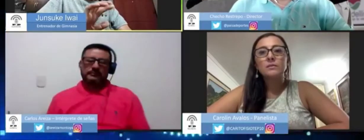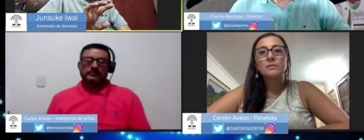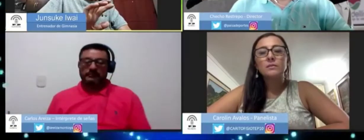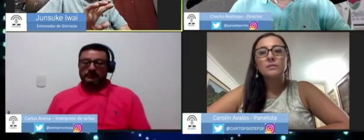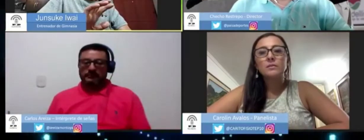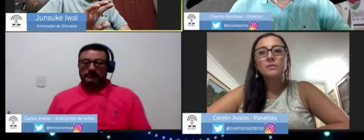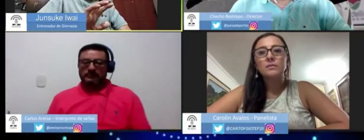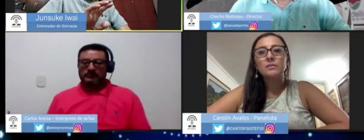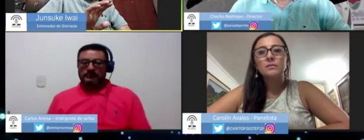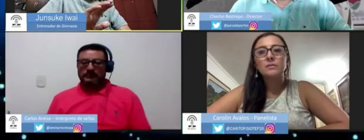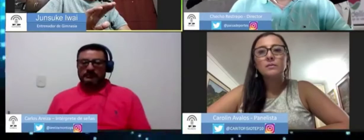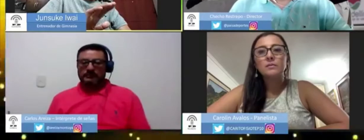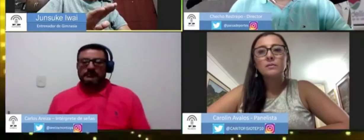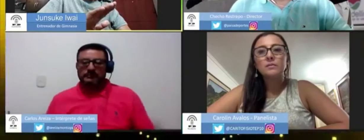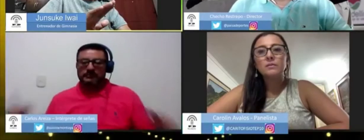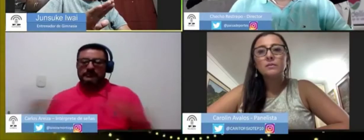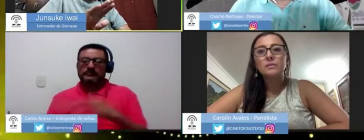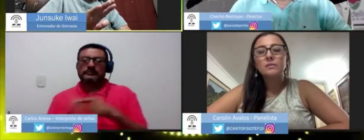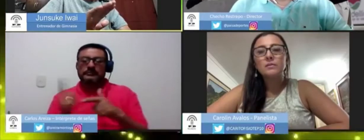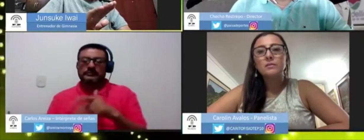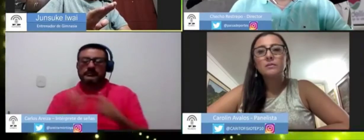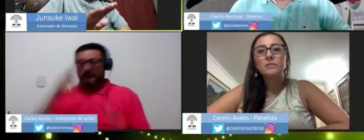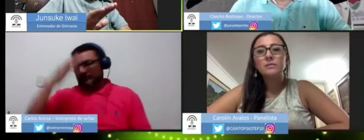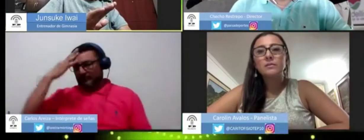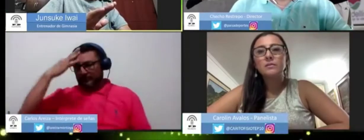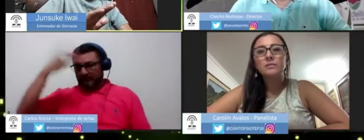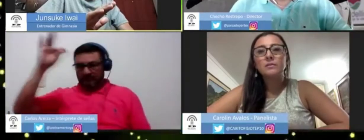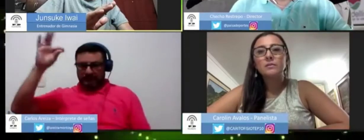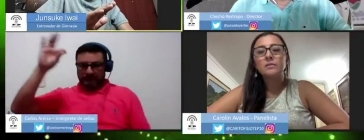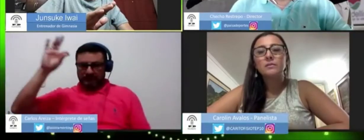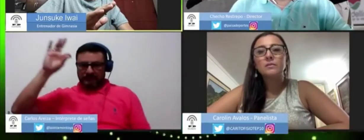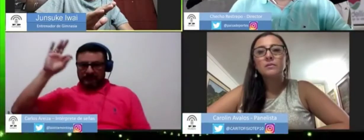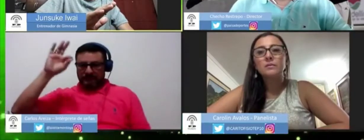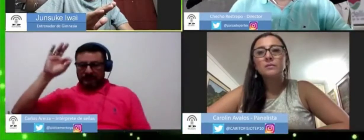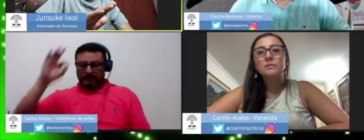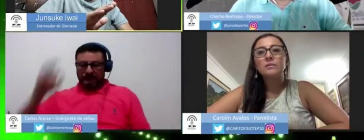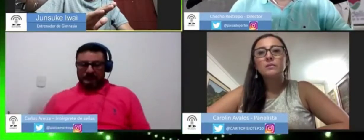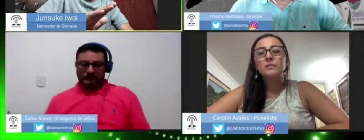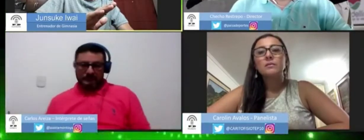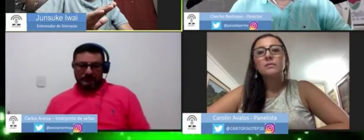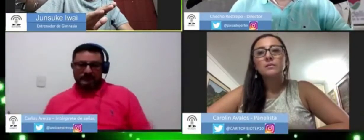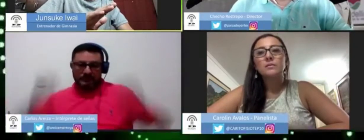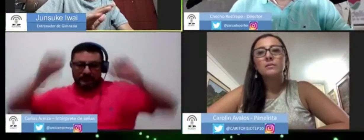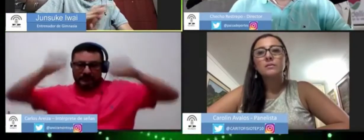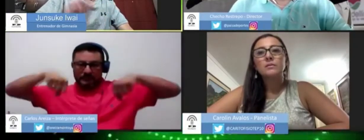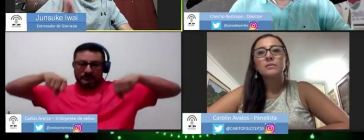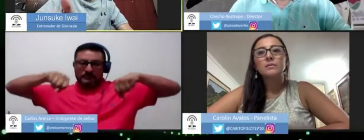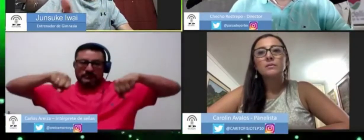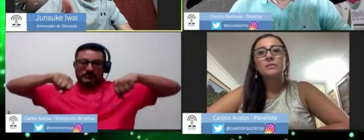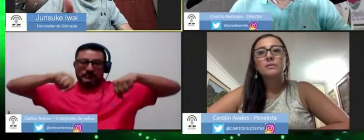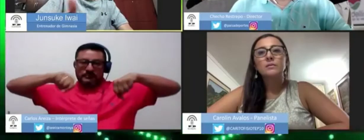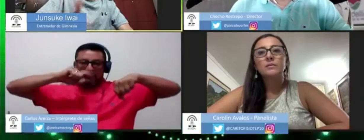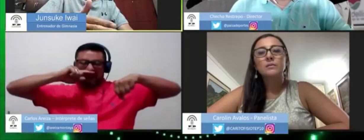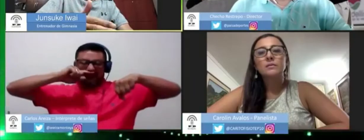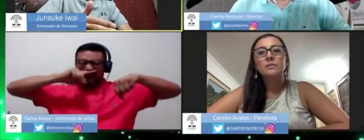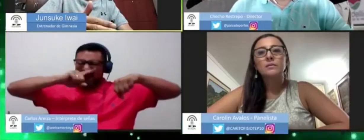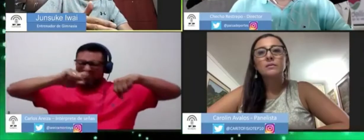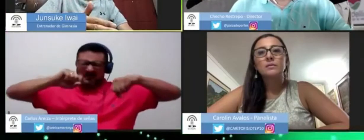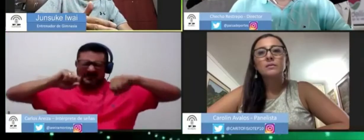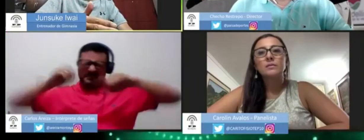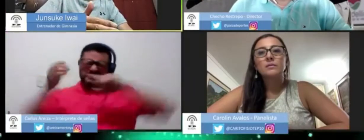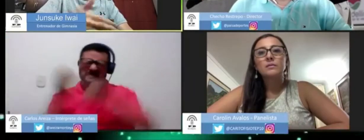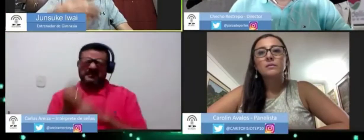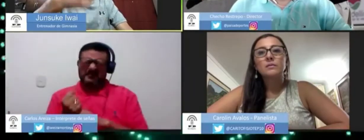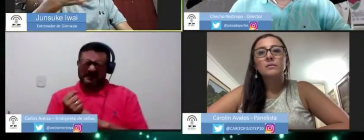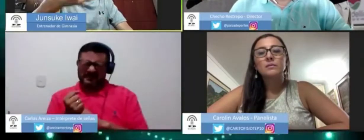Entonces, es posible, puede llegar. Pero si uno